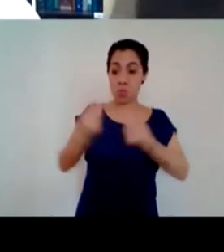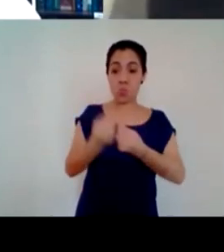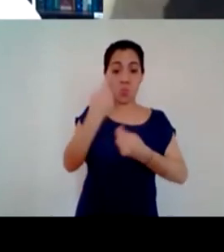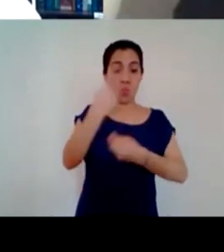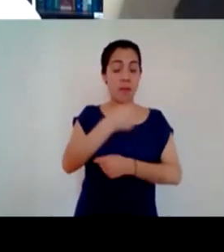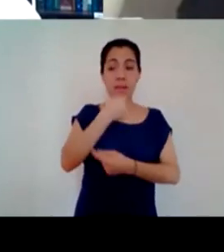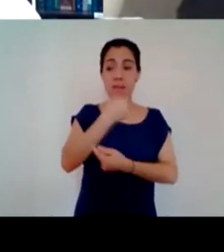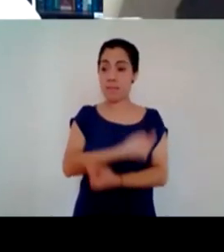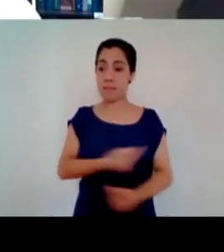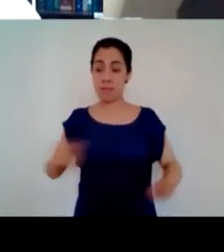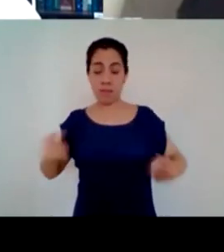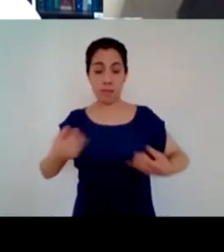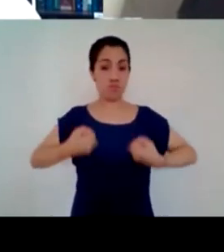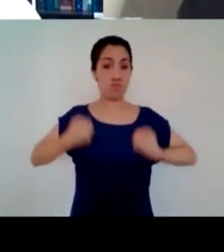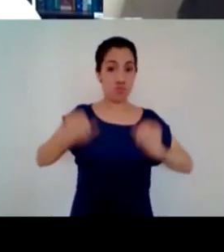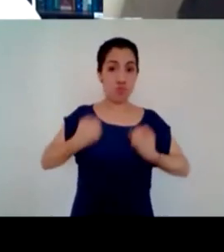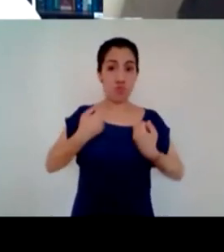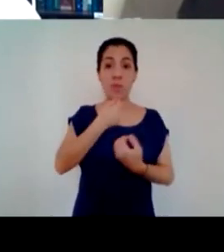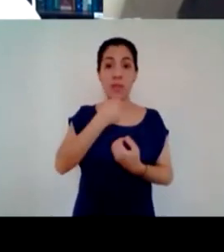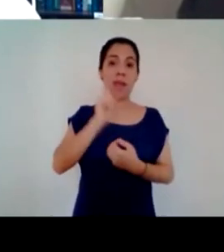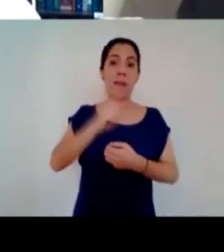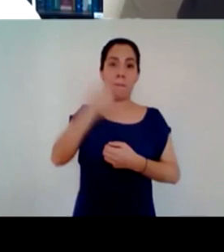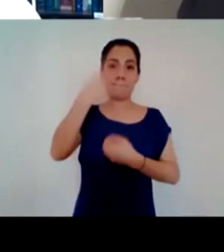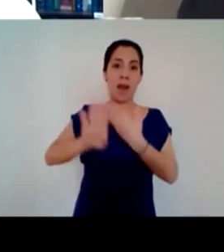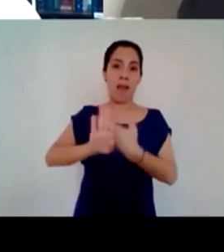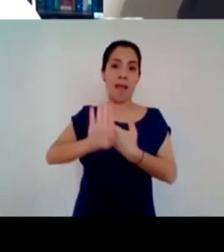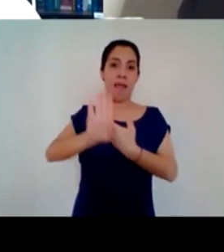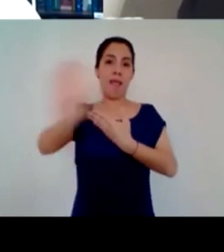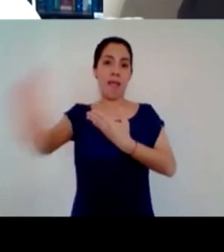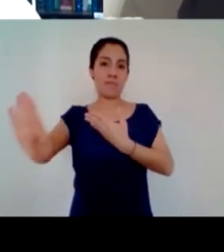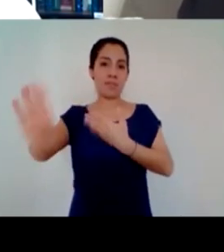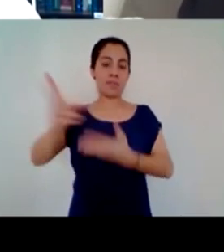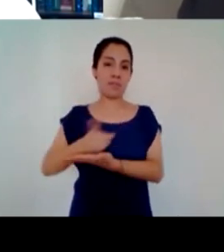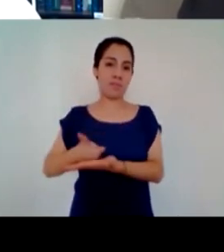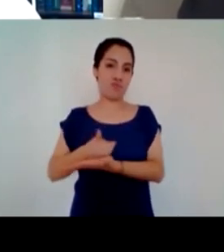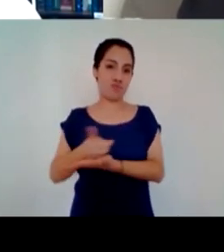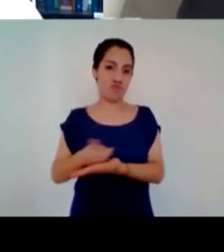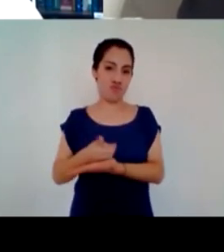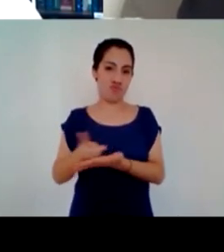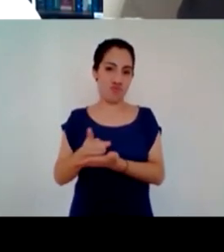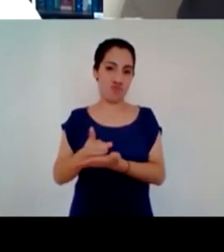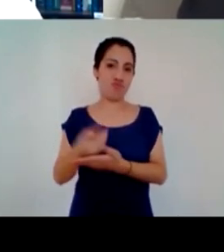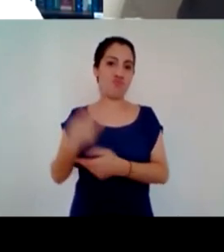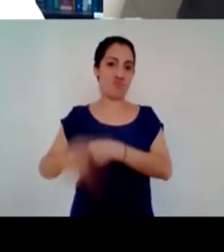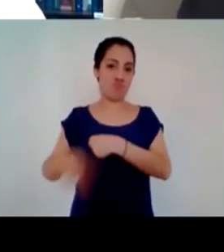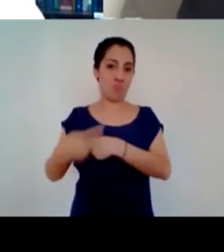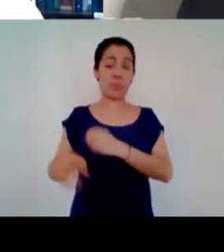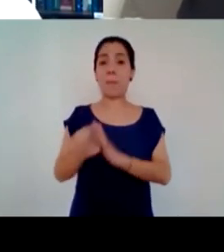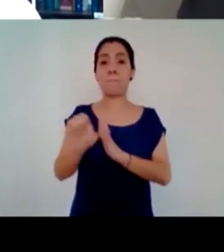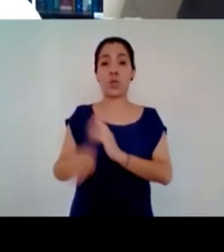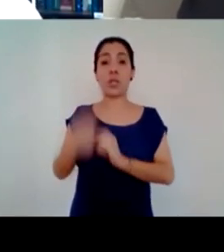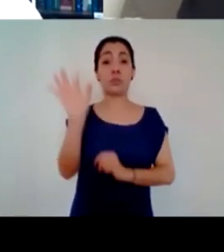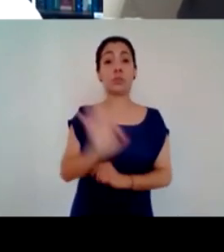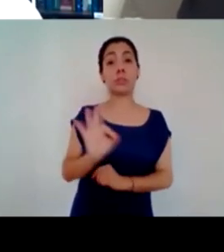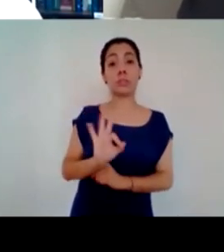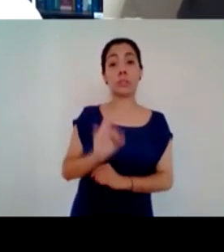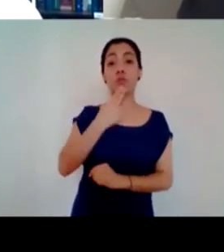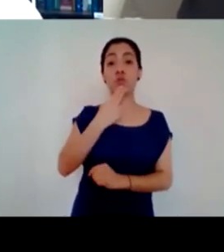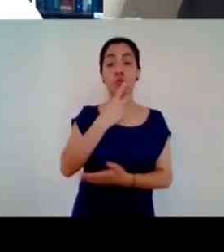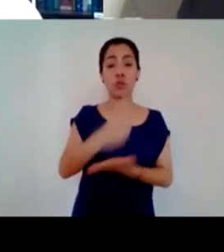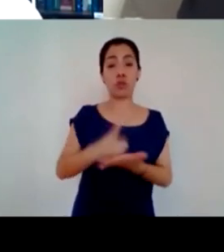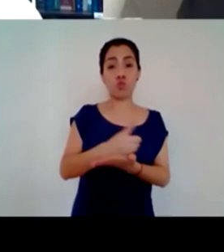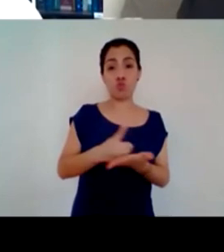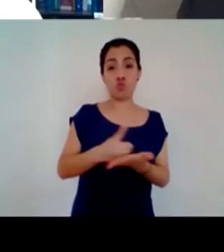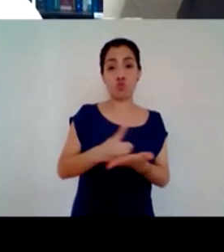y tratar de abatir estos factores de riesgo, que por cierto, para usar drogas, son exactamente los mismos factores de